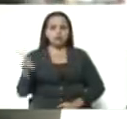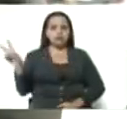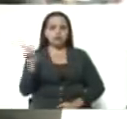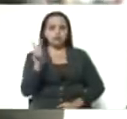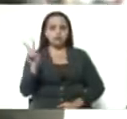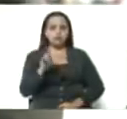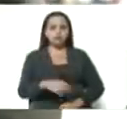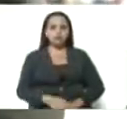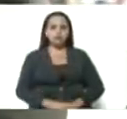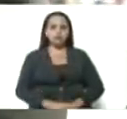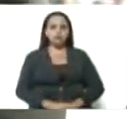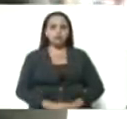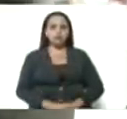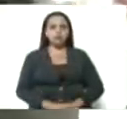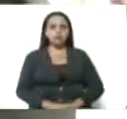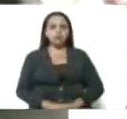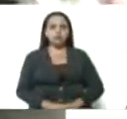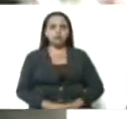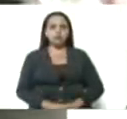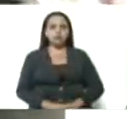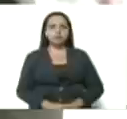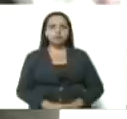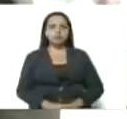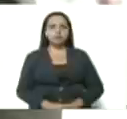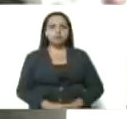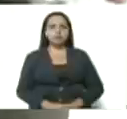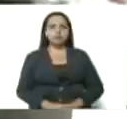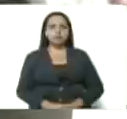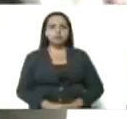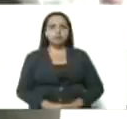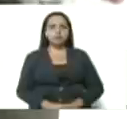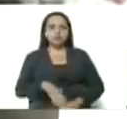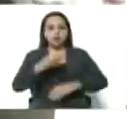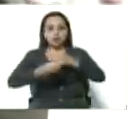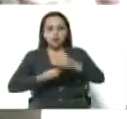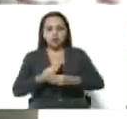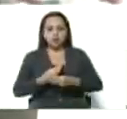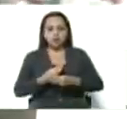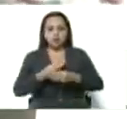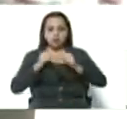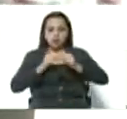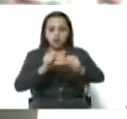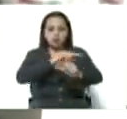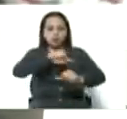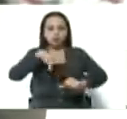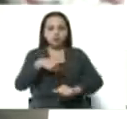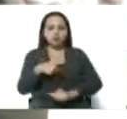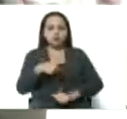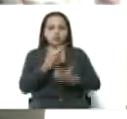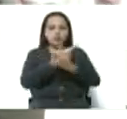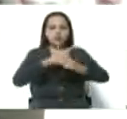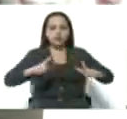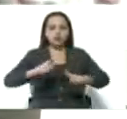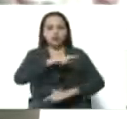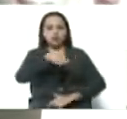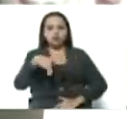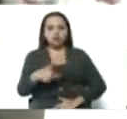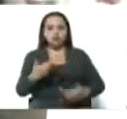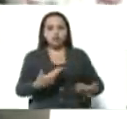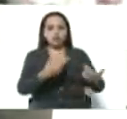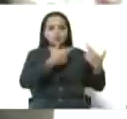de venezuela de acuerdo al legado de nuestros libertadores de nuestro comandante